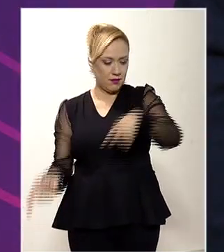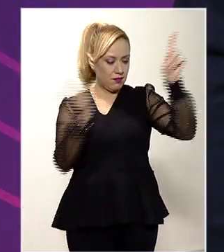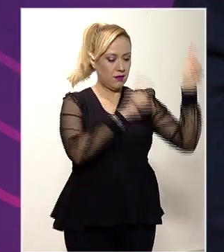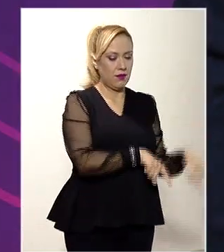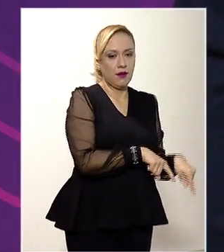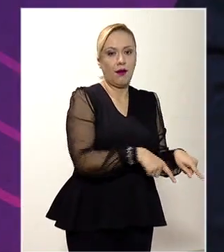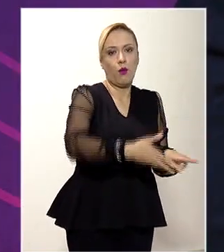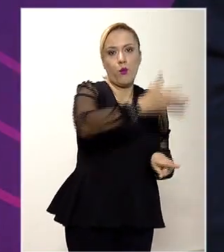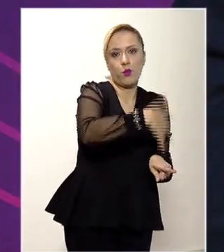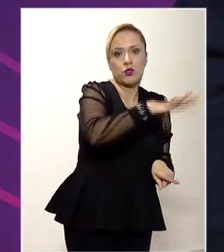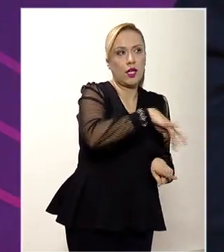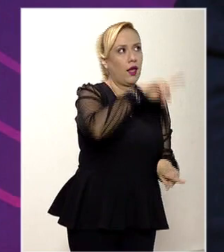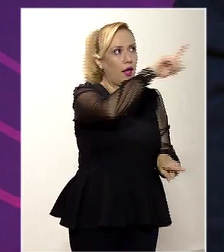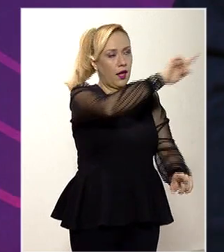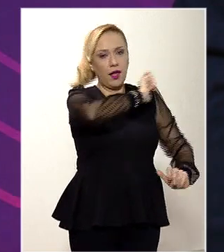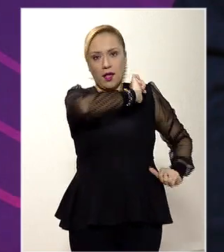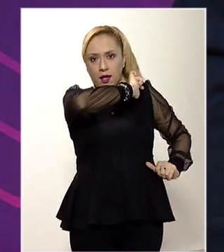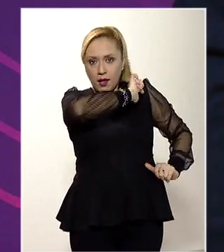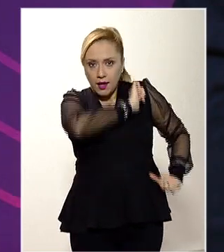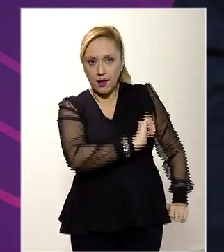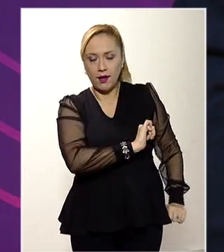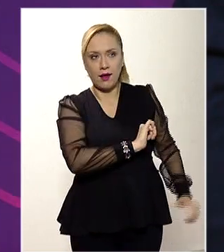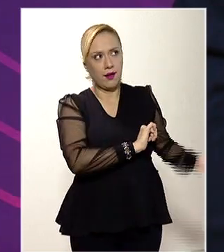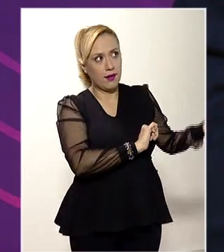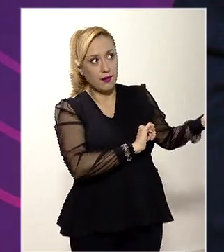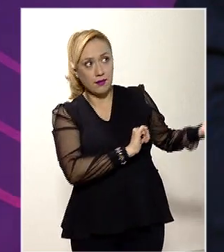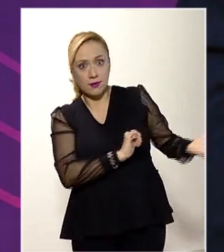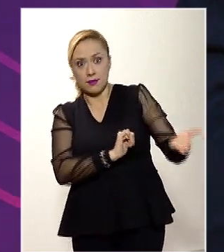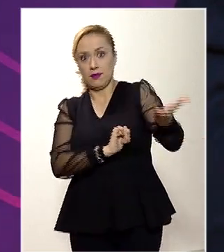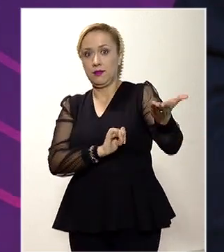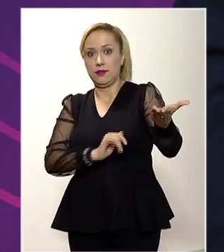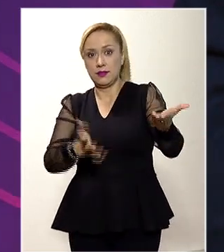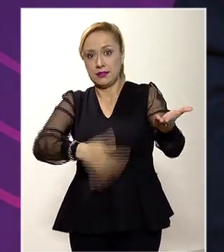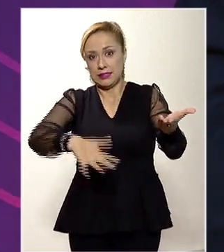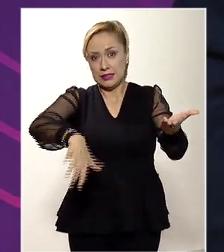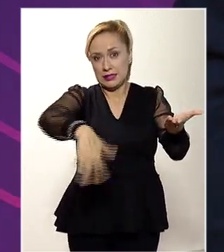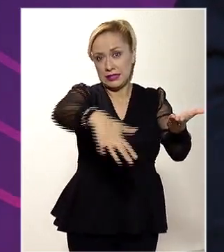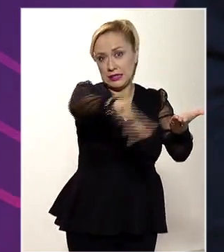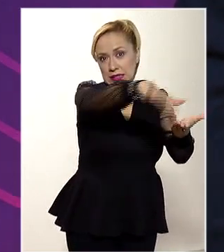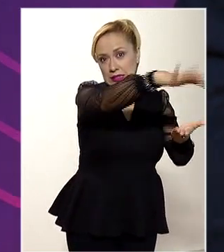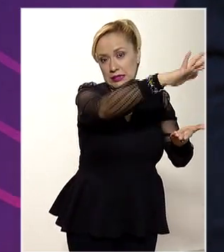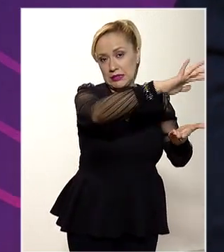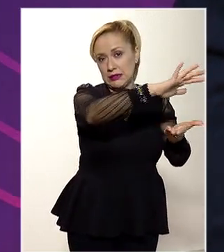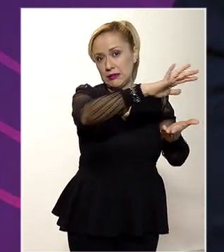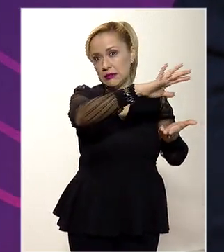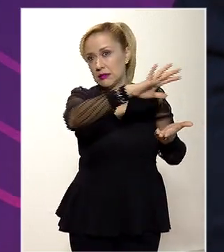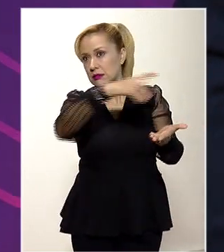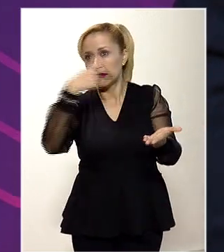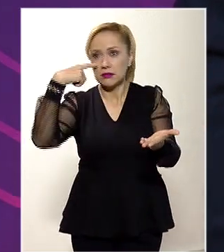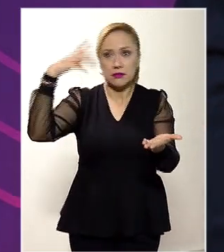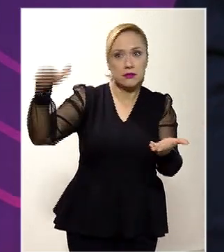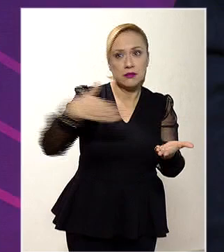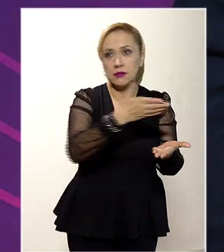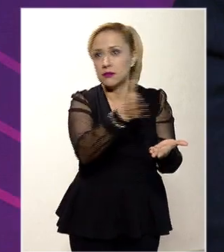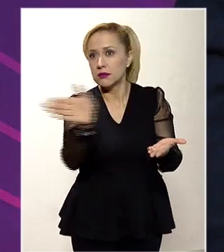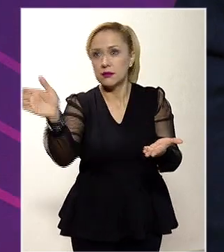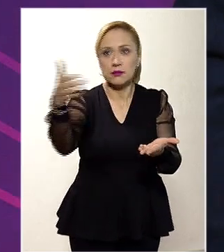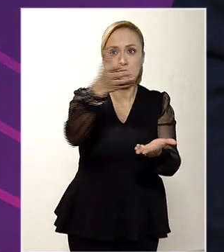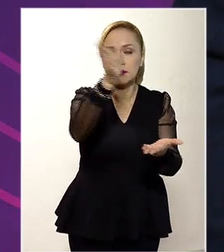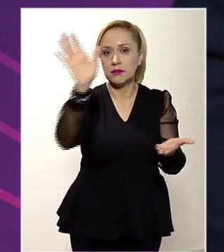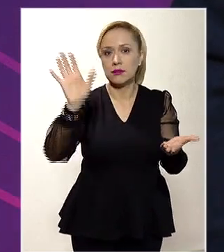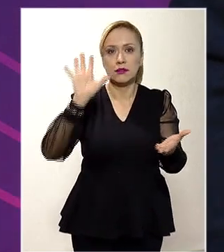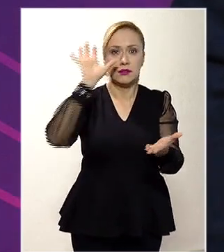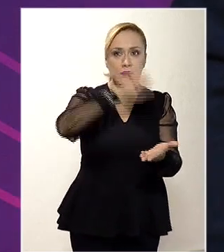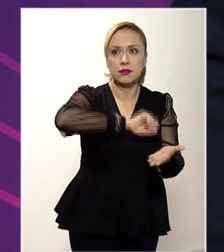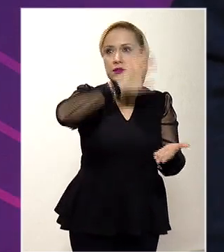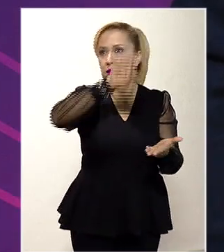búsqueda o una autoridad que materialice esta búsqueda que vaya más allá